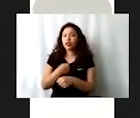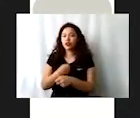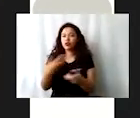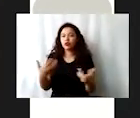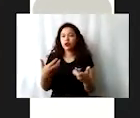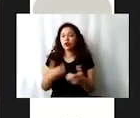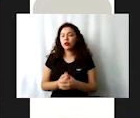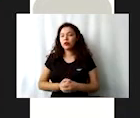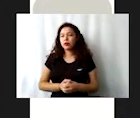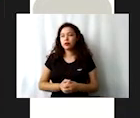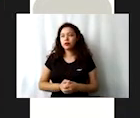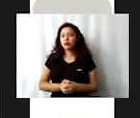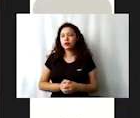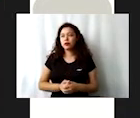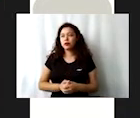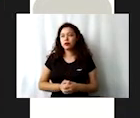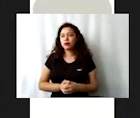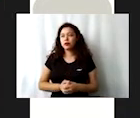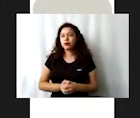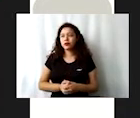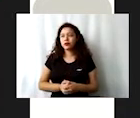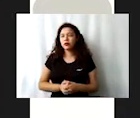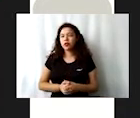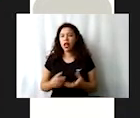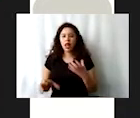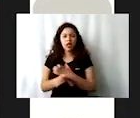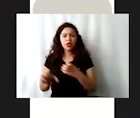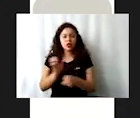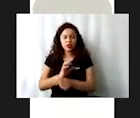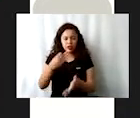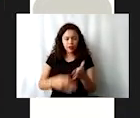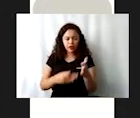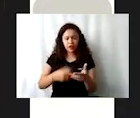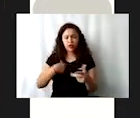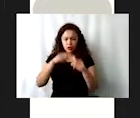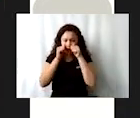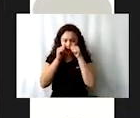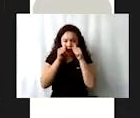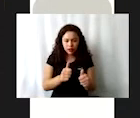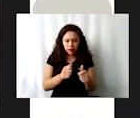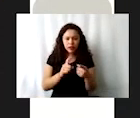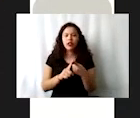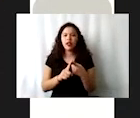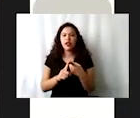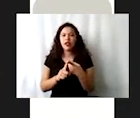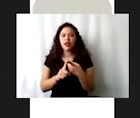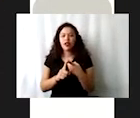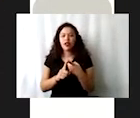es pues darle seguimiento siempre a mis pendientes, siempre anoto todo lo